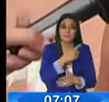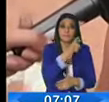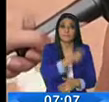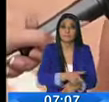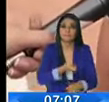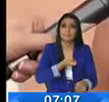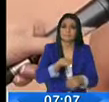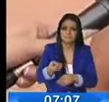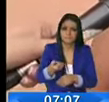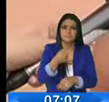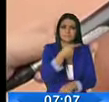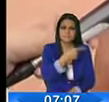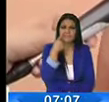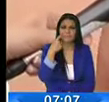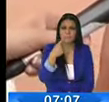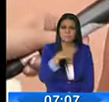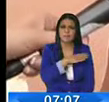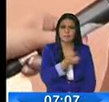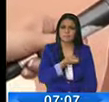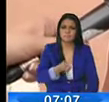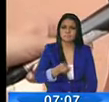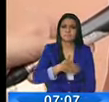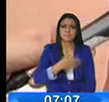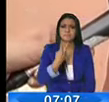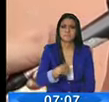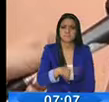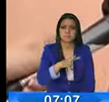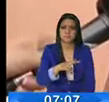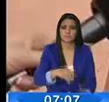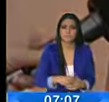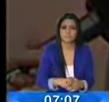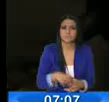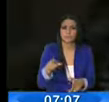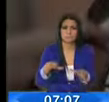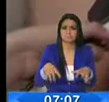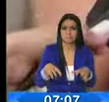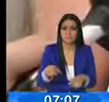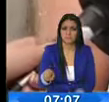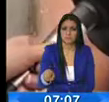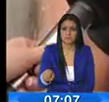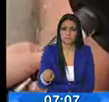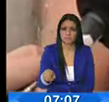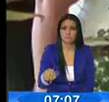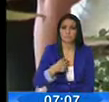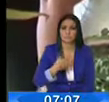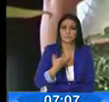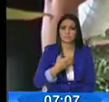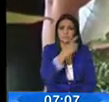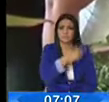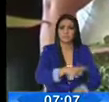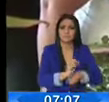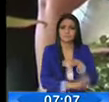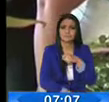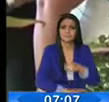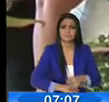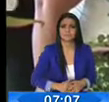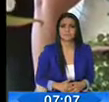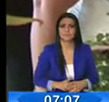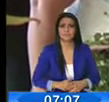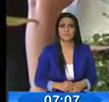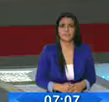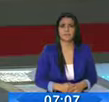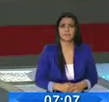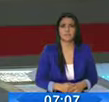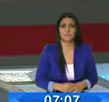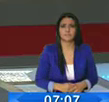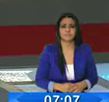se hizo el matarlo a mi hijo es mi perdón yo quiero justicia informó rosa elena báscones